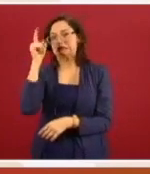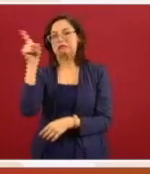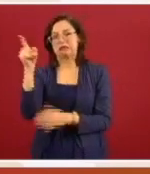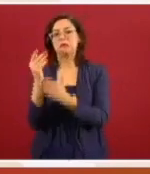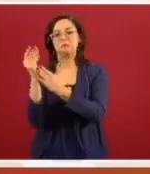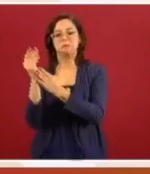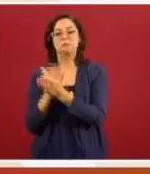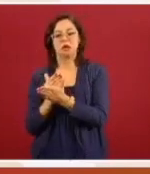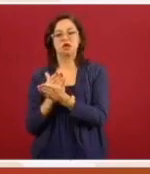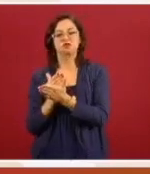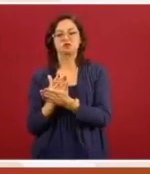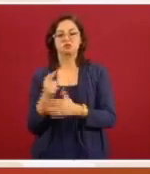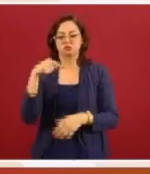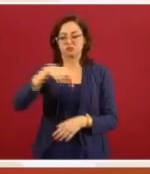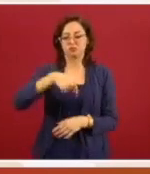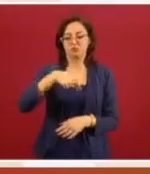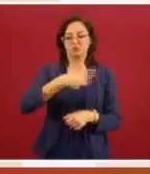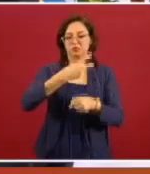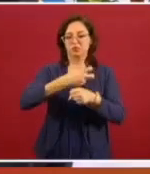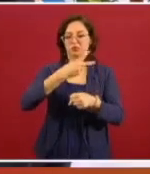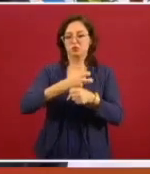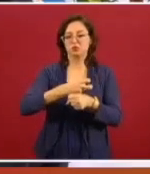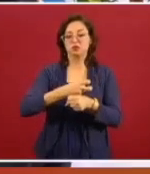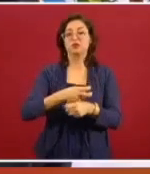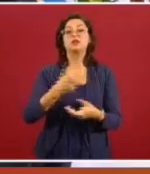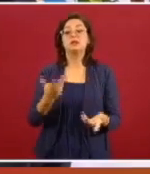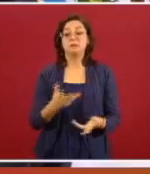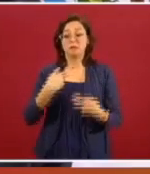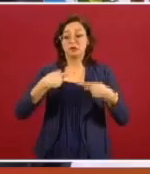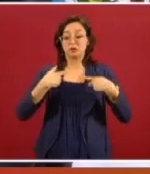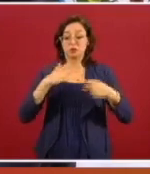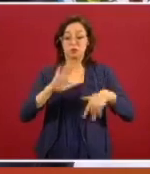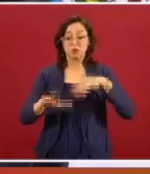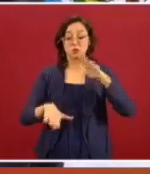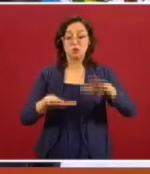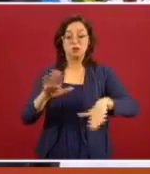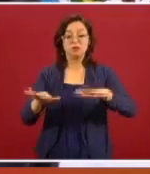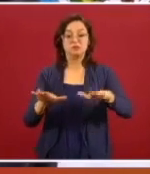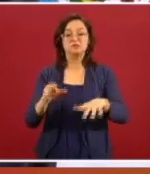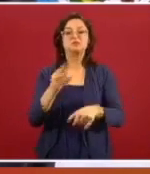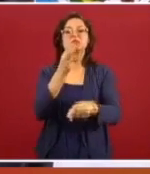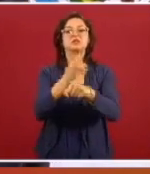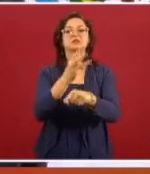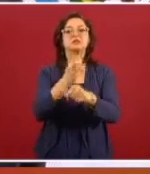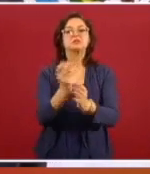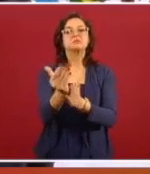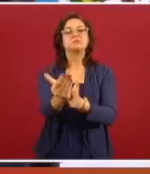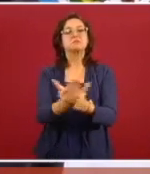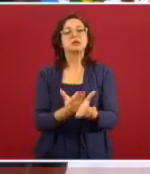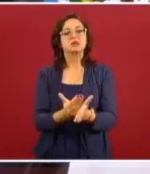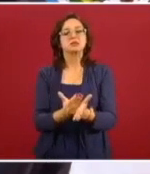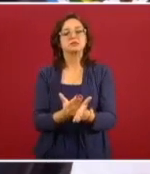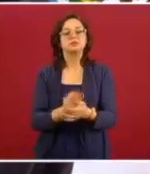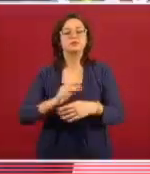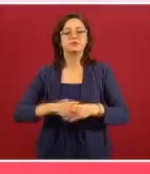tercer país con menos defunciones por número de